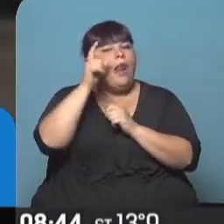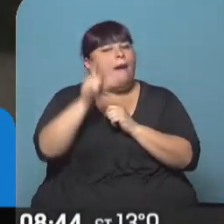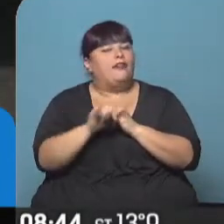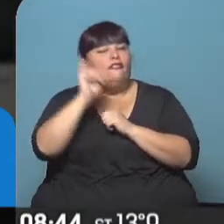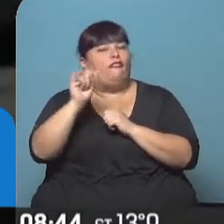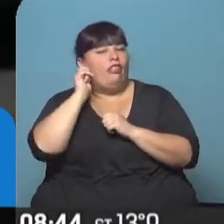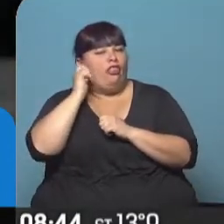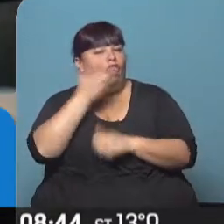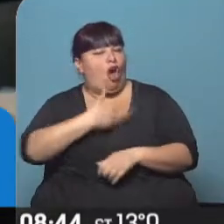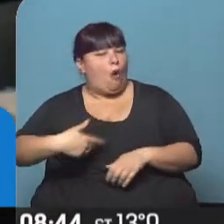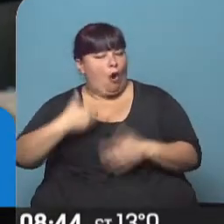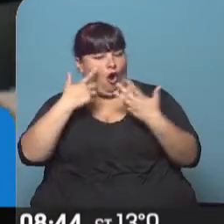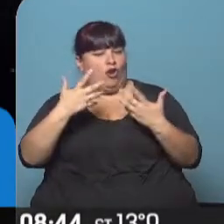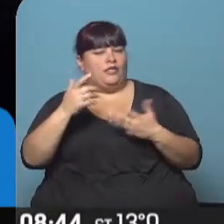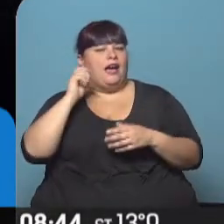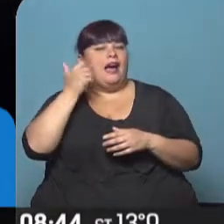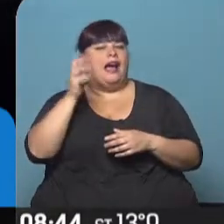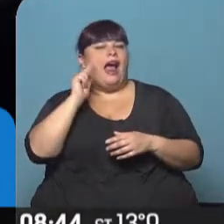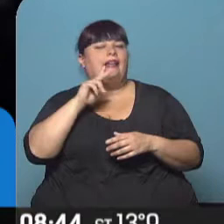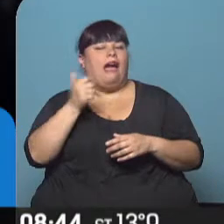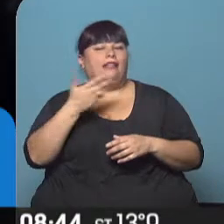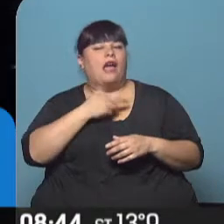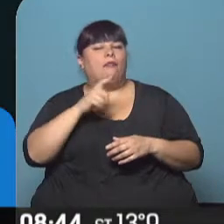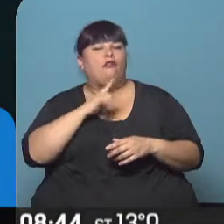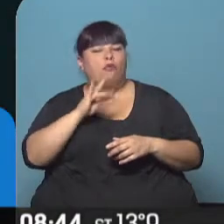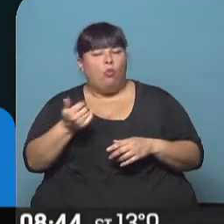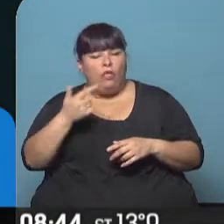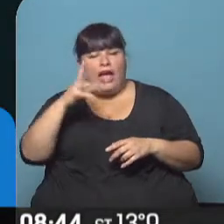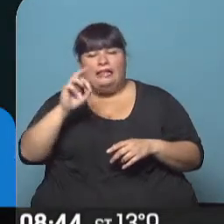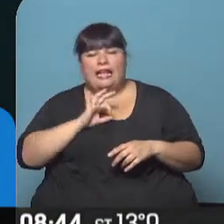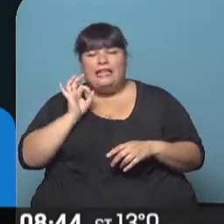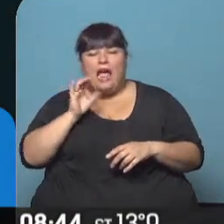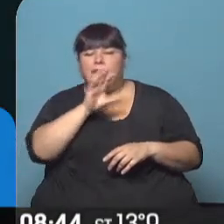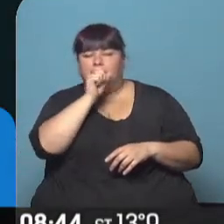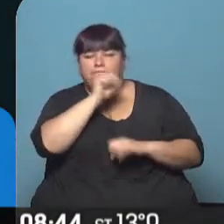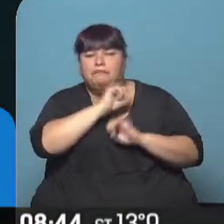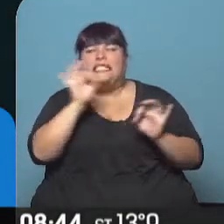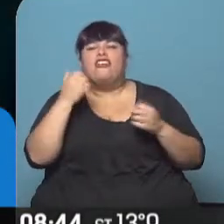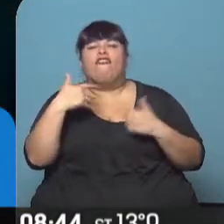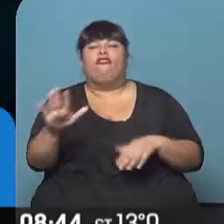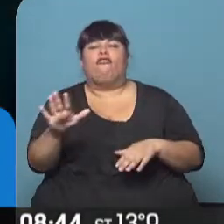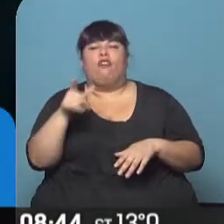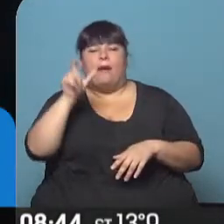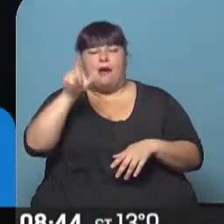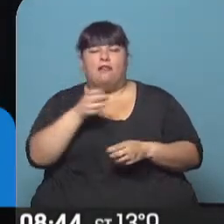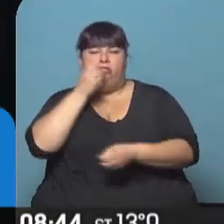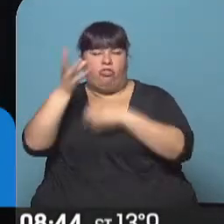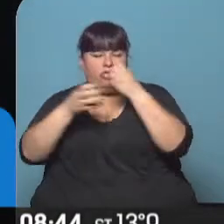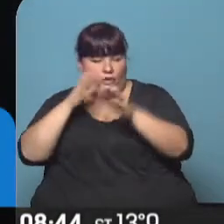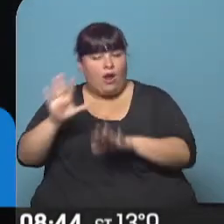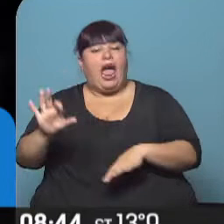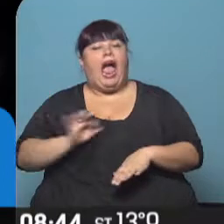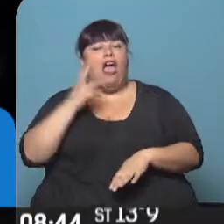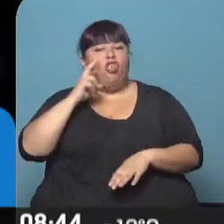del gobierno al que se conoció como Garganta Profunda y durante 30 años nunca se supo quién había sido Garganta Profunda. Bueno, en el